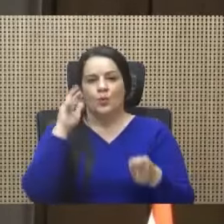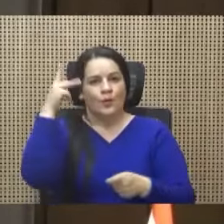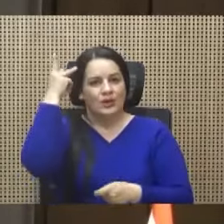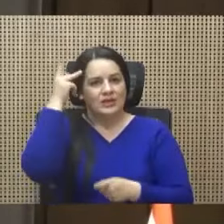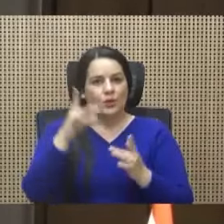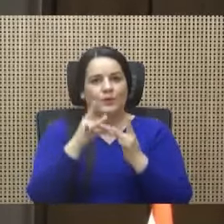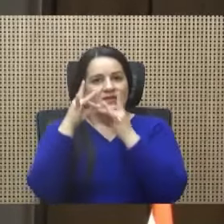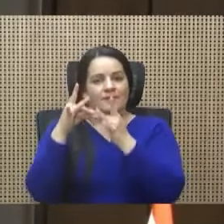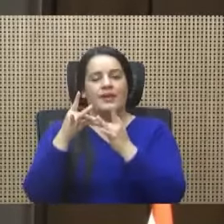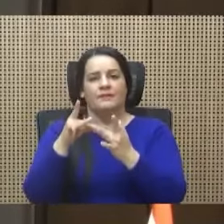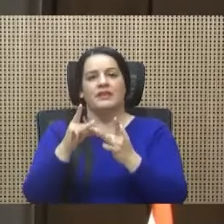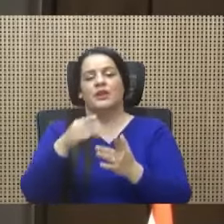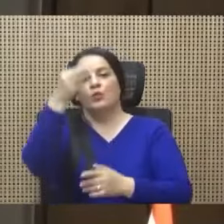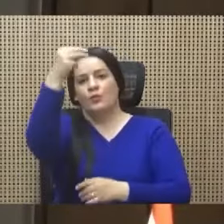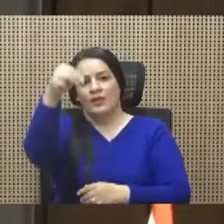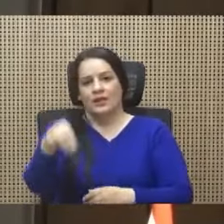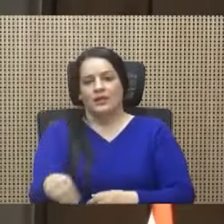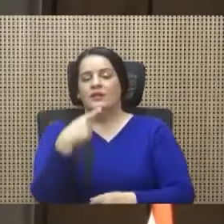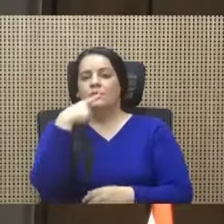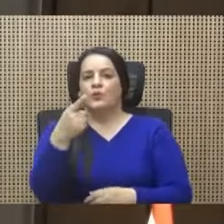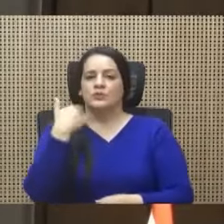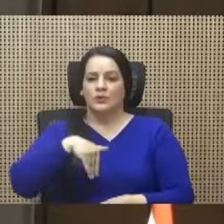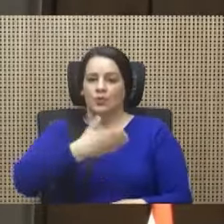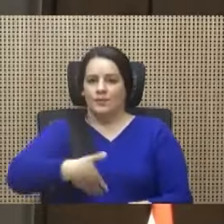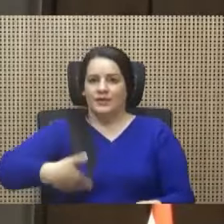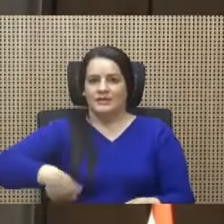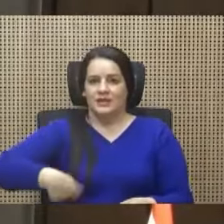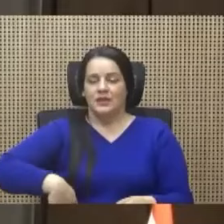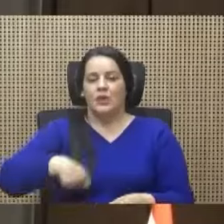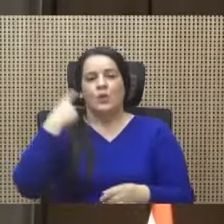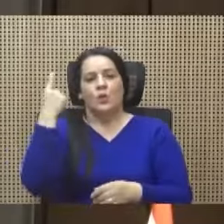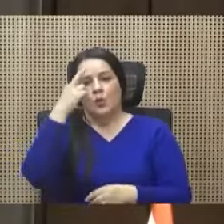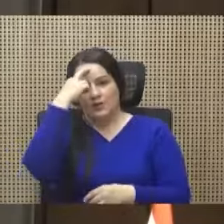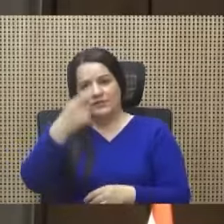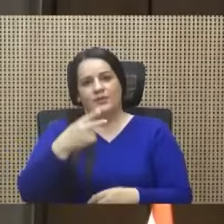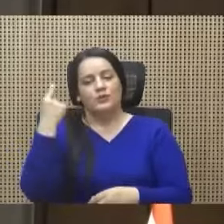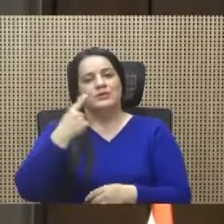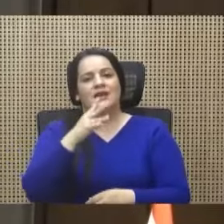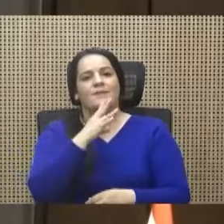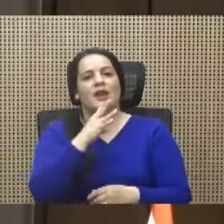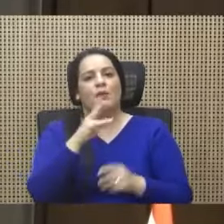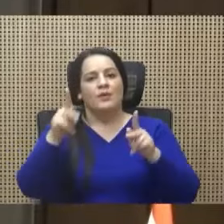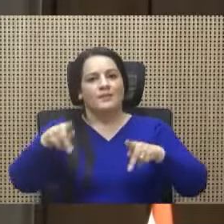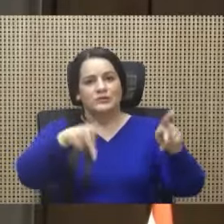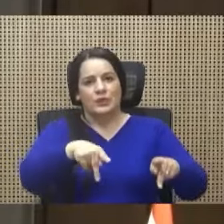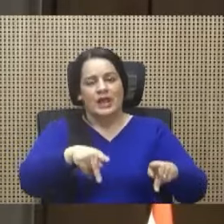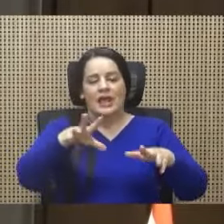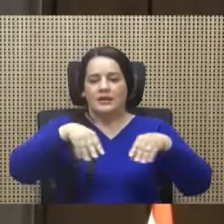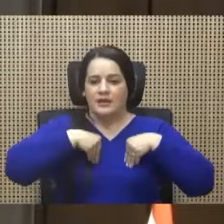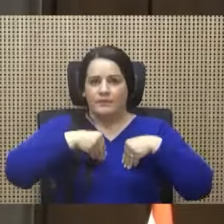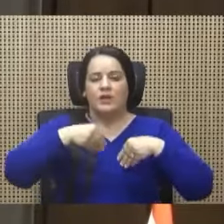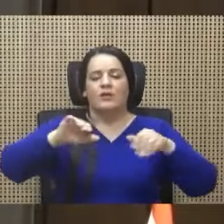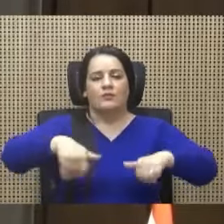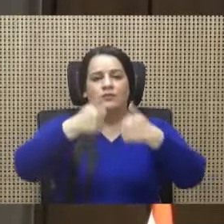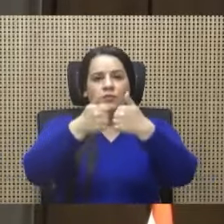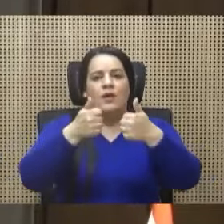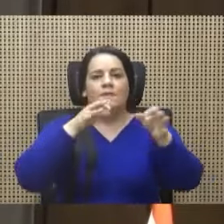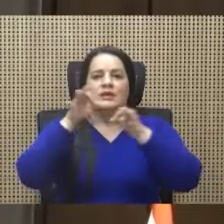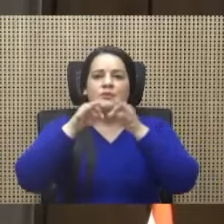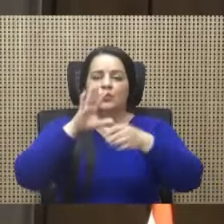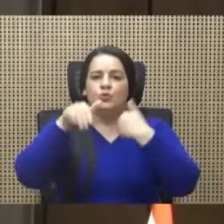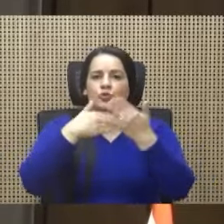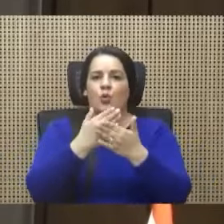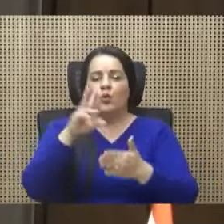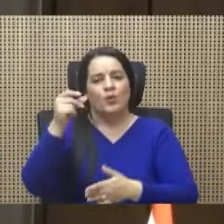miércoles. Y le digo al señor presidente, con el respeto que siempre le hablo a las personas, le aceptamos el reto para explicarle todo lo que no ha entendido